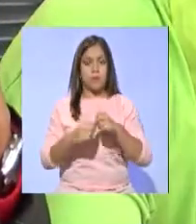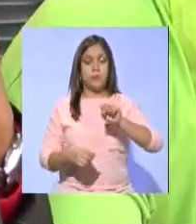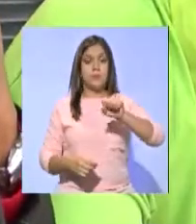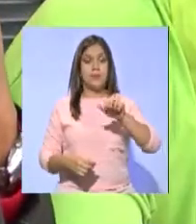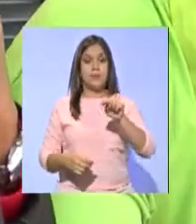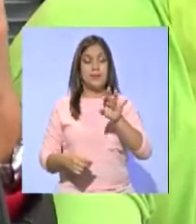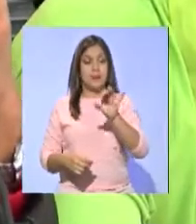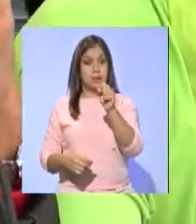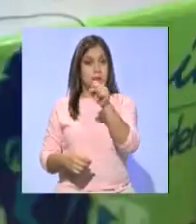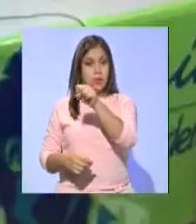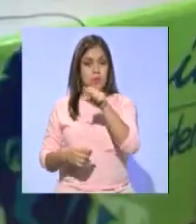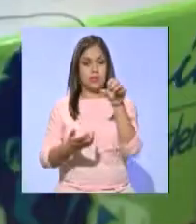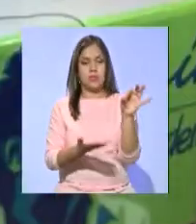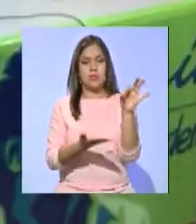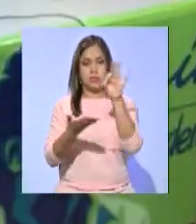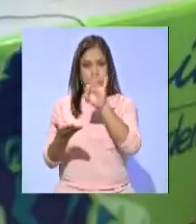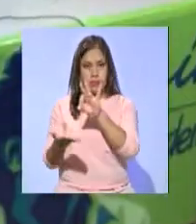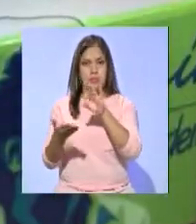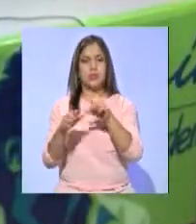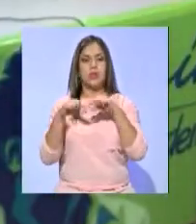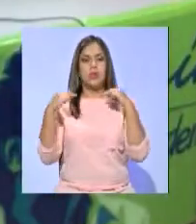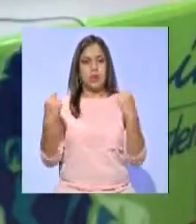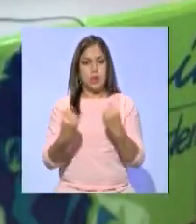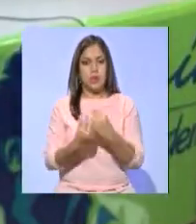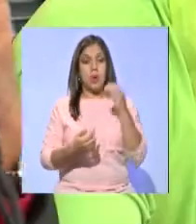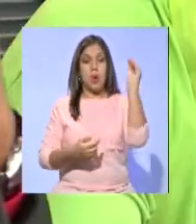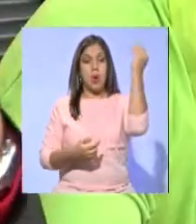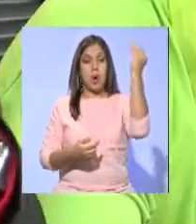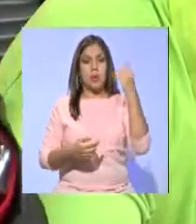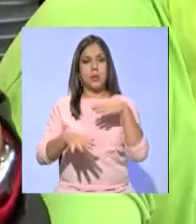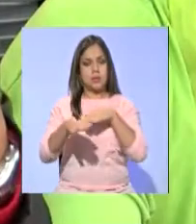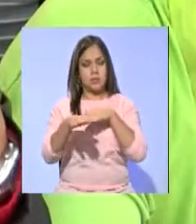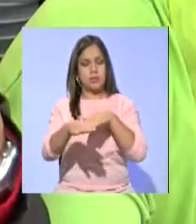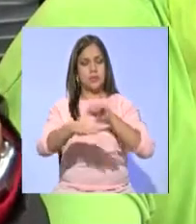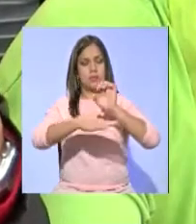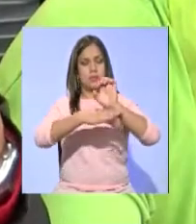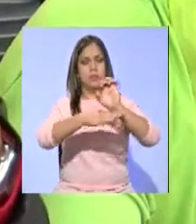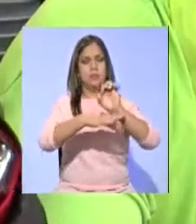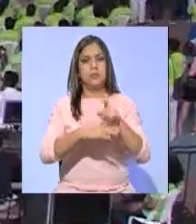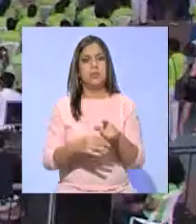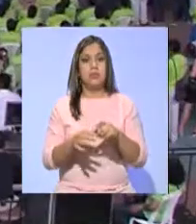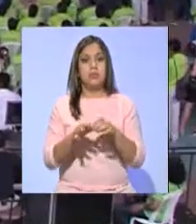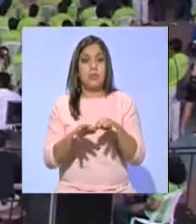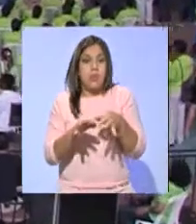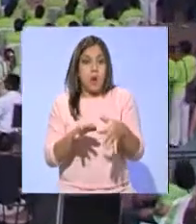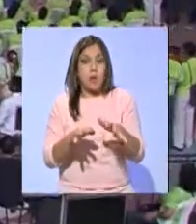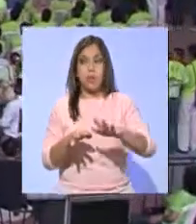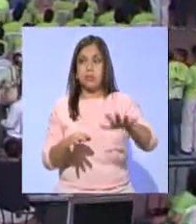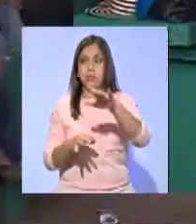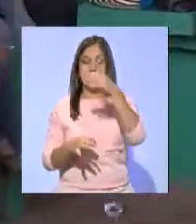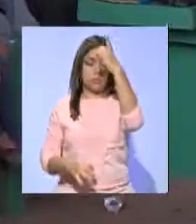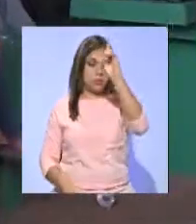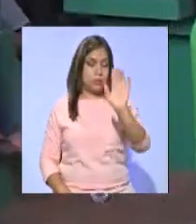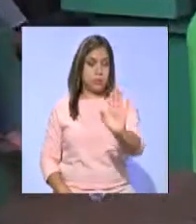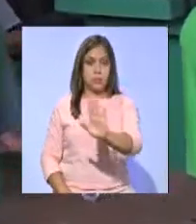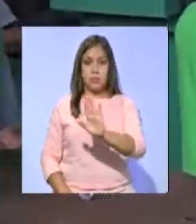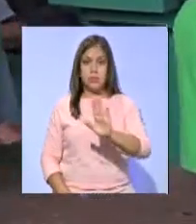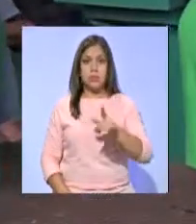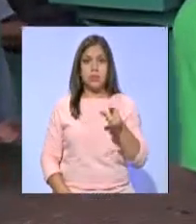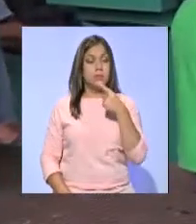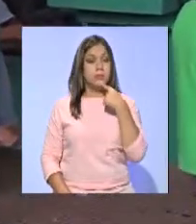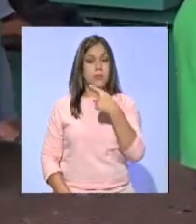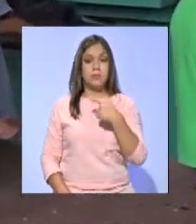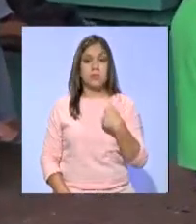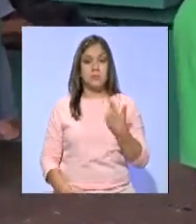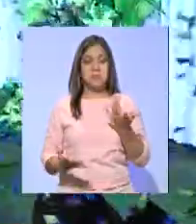tomó la palabra en representación del colectivo Jóvenes por la Patria. El pueblo es el que decide. Con ello, desconocieron la